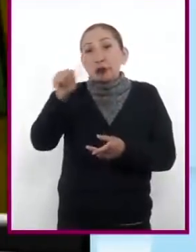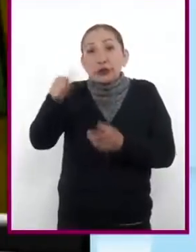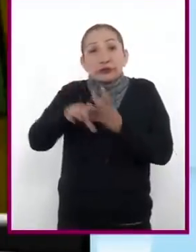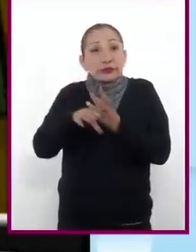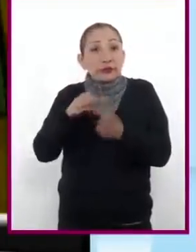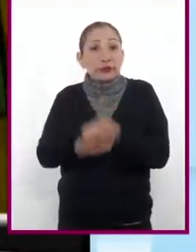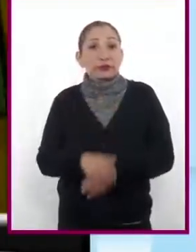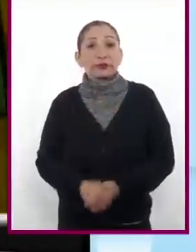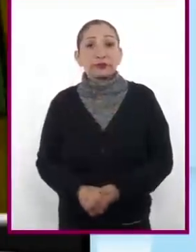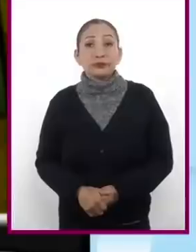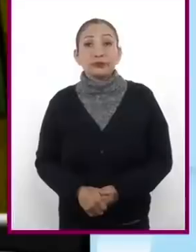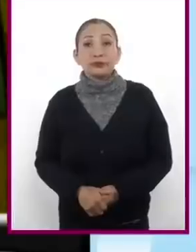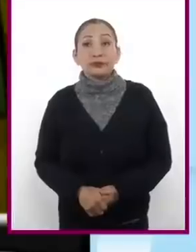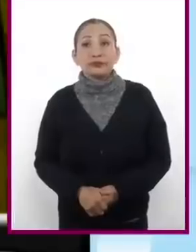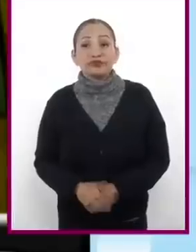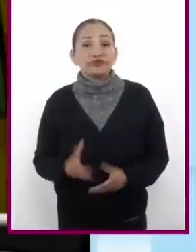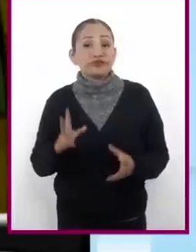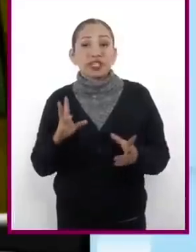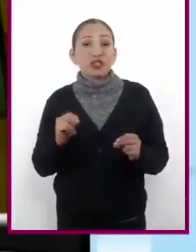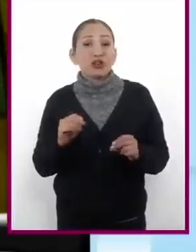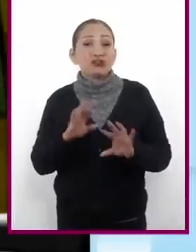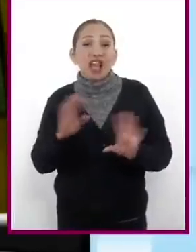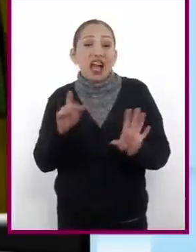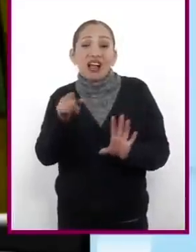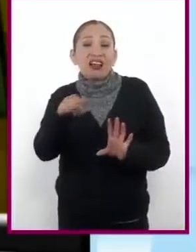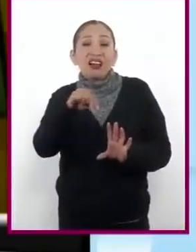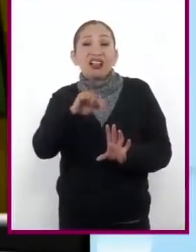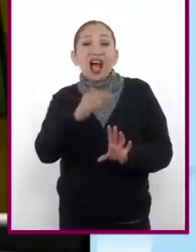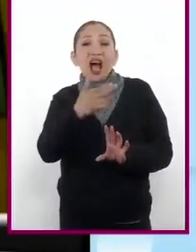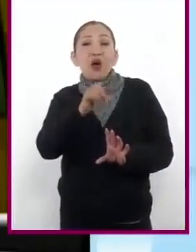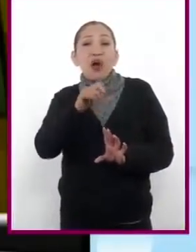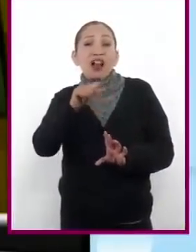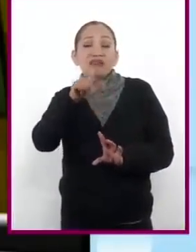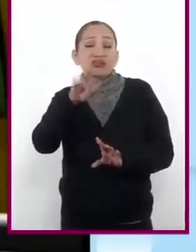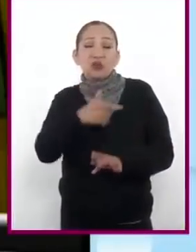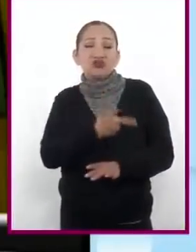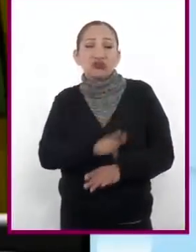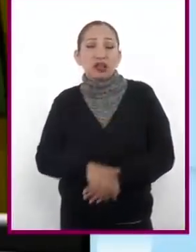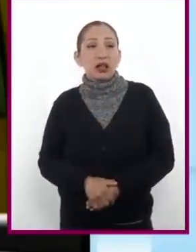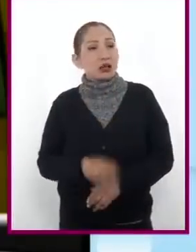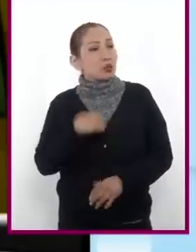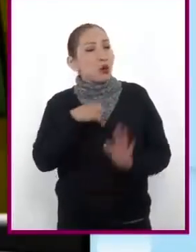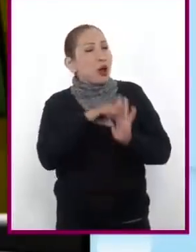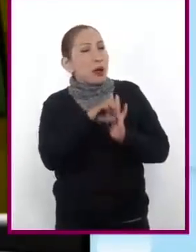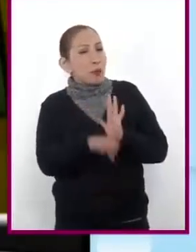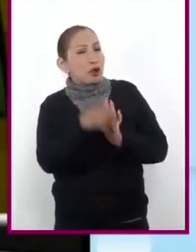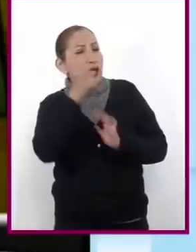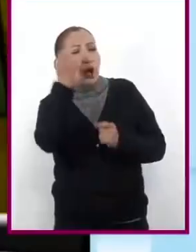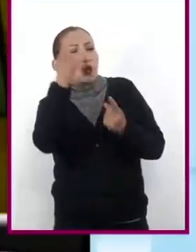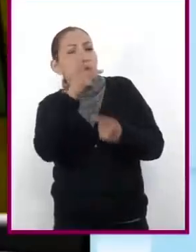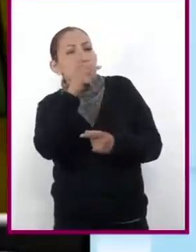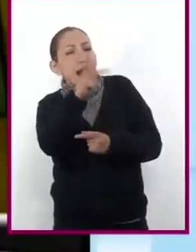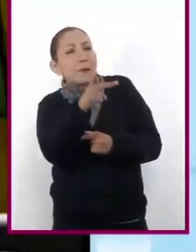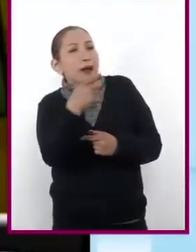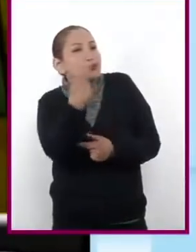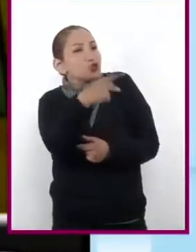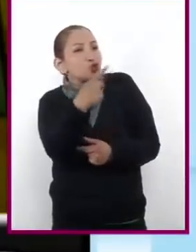aprendiendo y no, ya el náhuatl no. ¿Nos podría dar algunos ejemplos de aquellas palabras